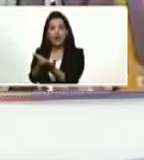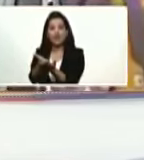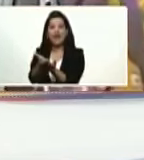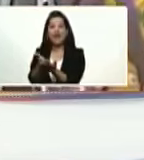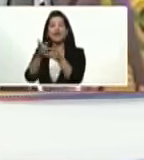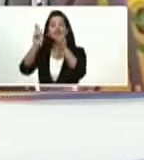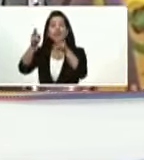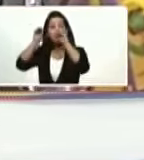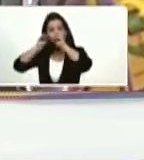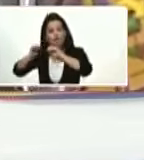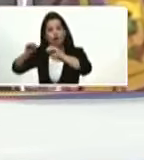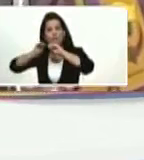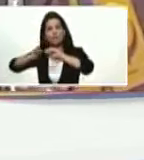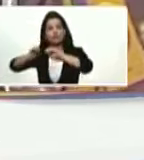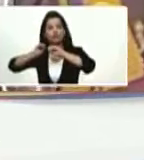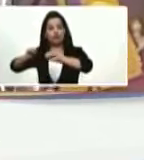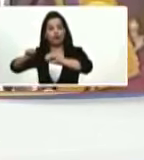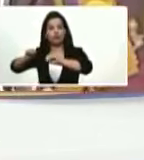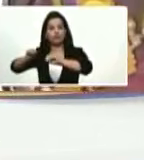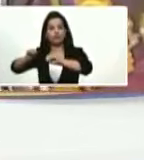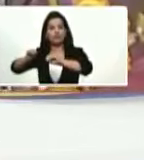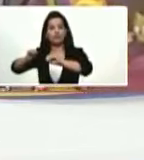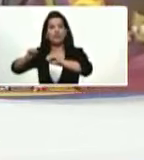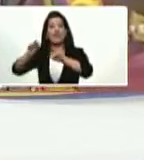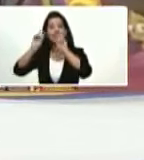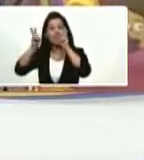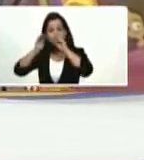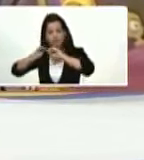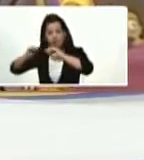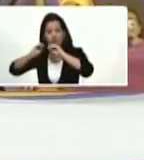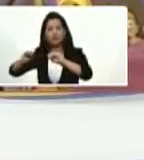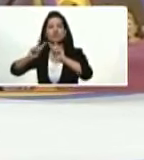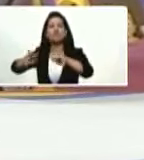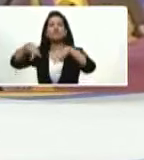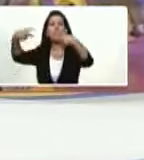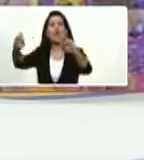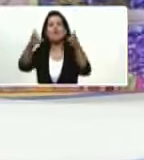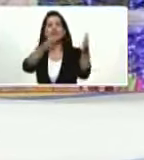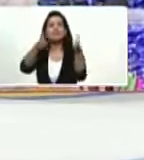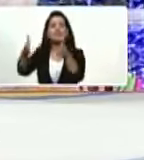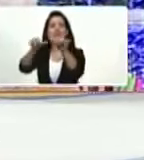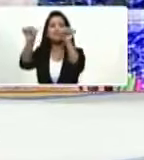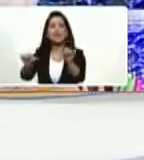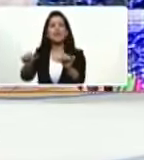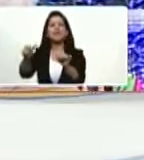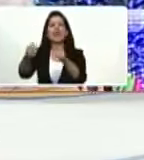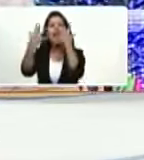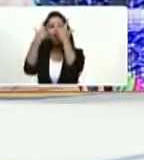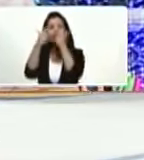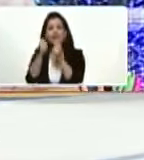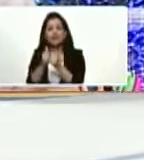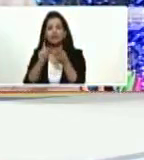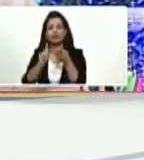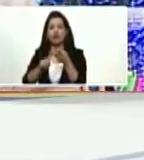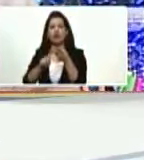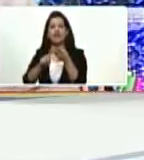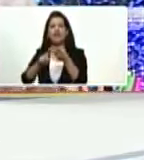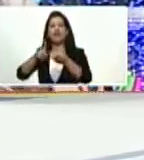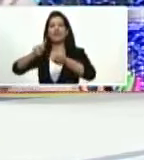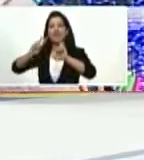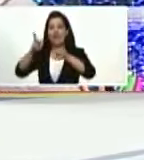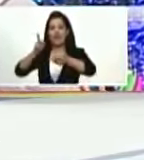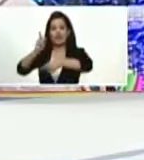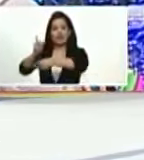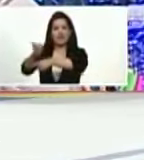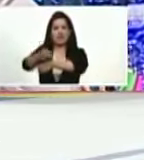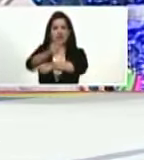formativo de una nueva técnica de administración, dirección